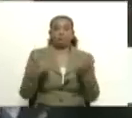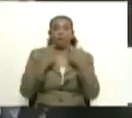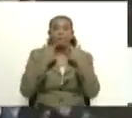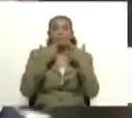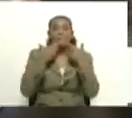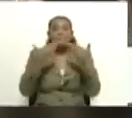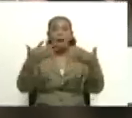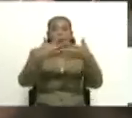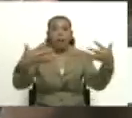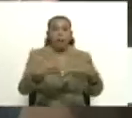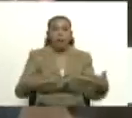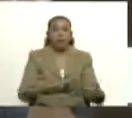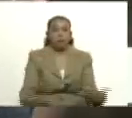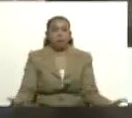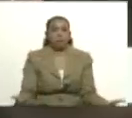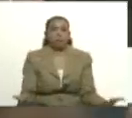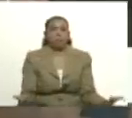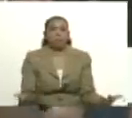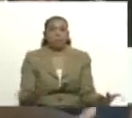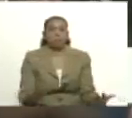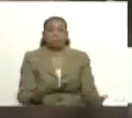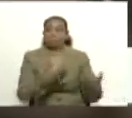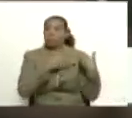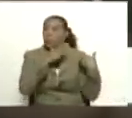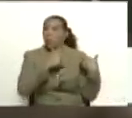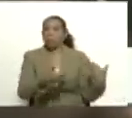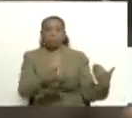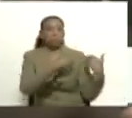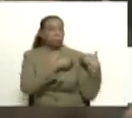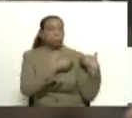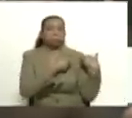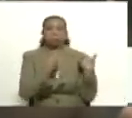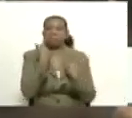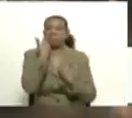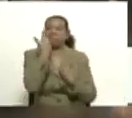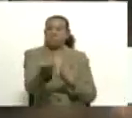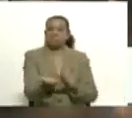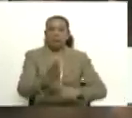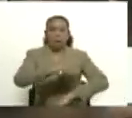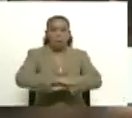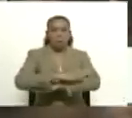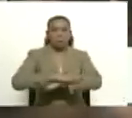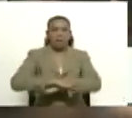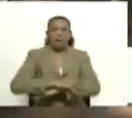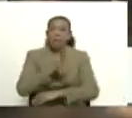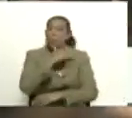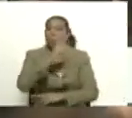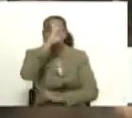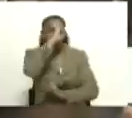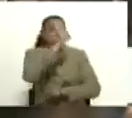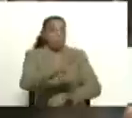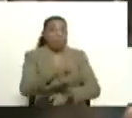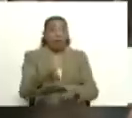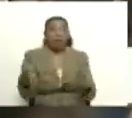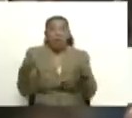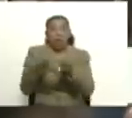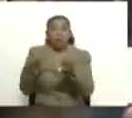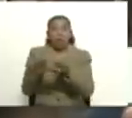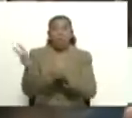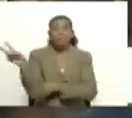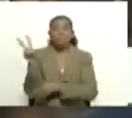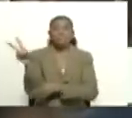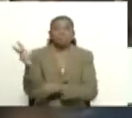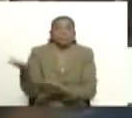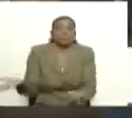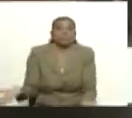declaraciones absurdas e irresponsables, groseras, falta de respeto para con una gran nación como